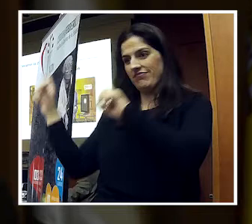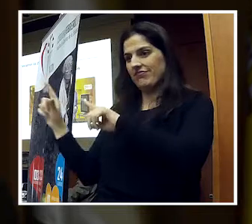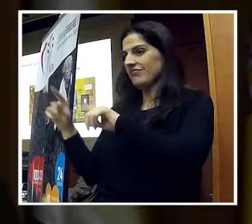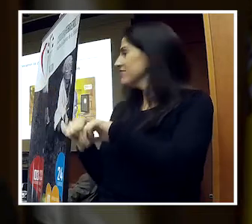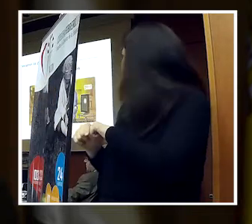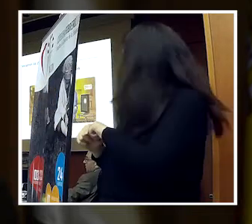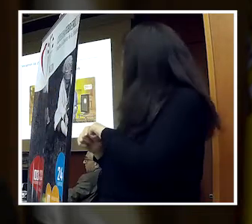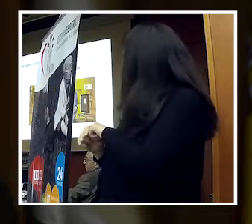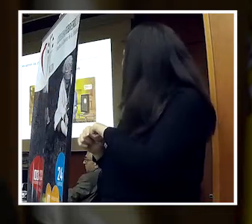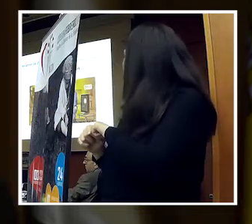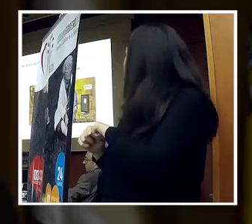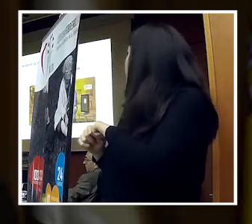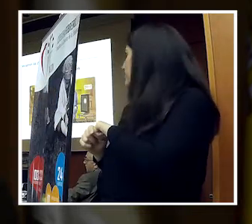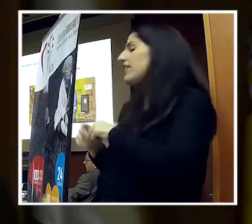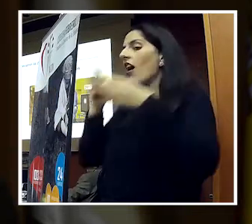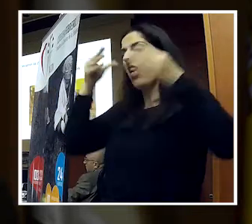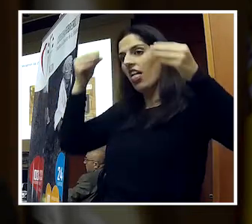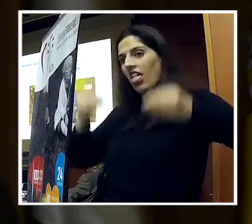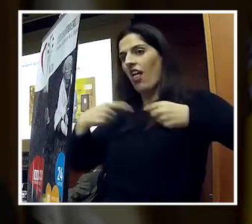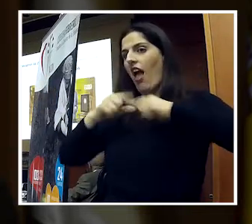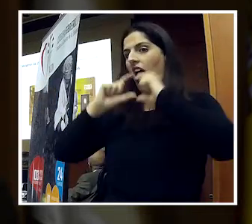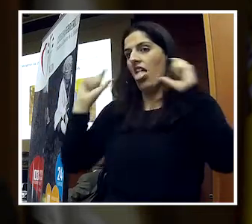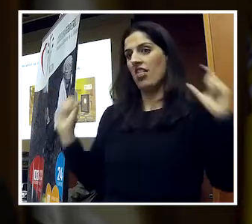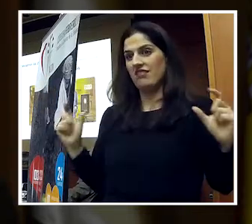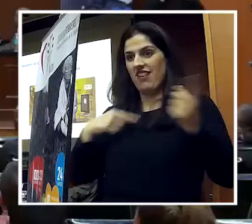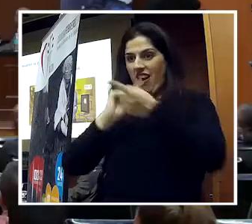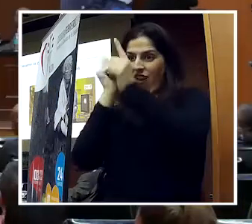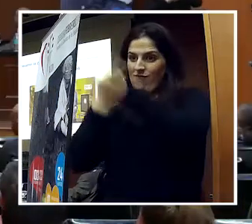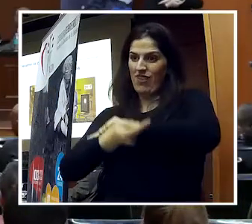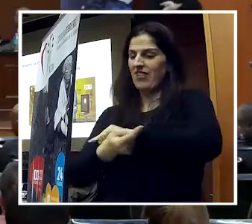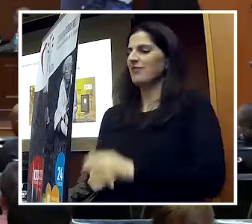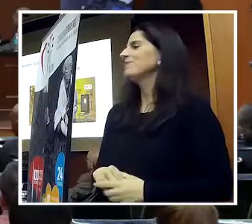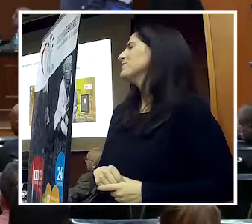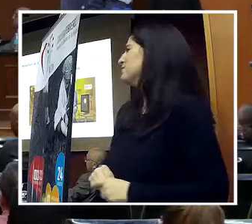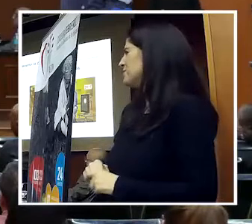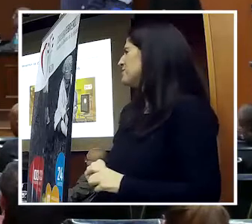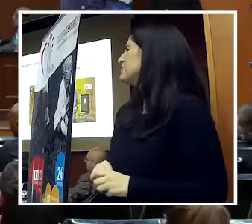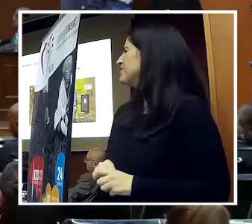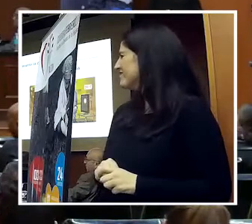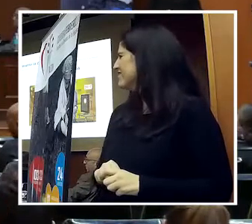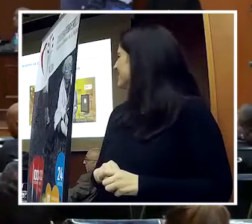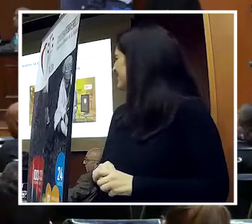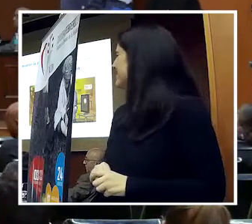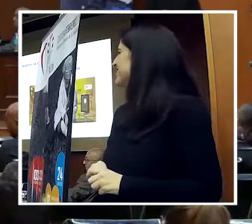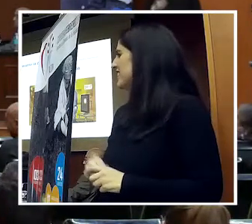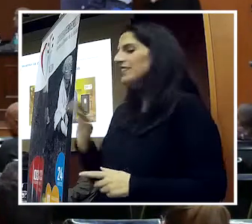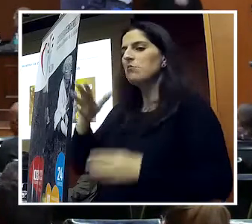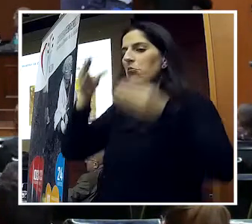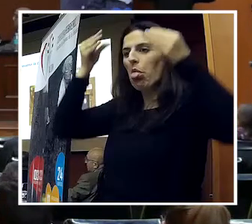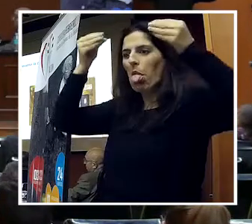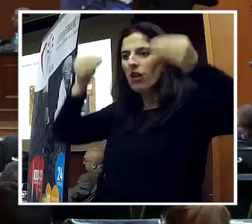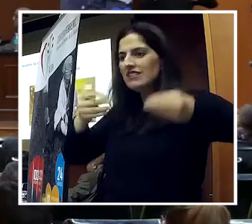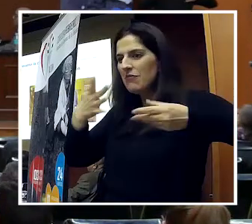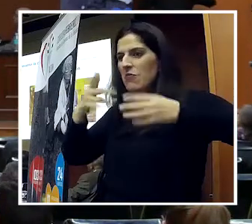pantallas anchas y nosotros estábamos delgados, y en el 2017-2018 cada vez las pantallas son más planas, hasta el punto de que ya hasta